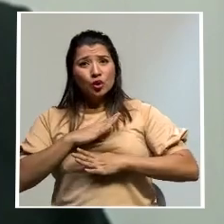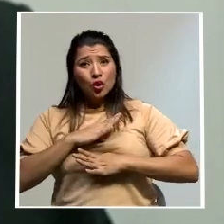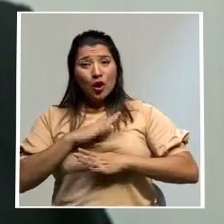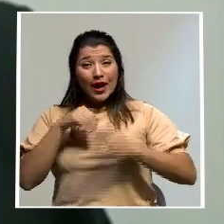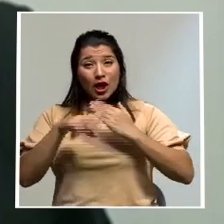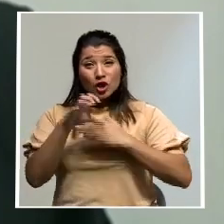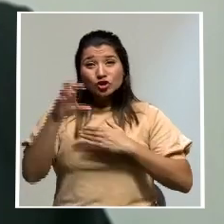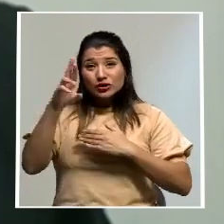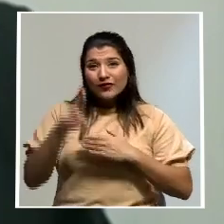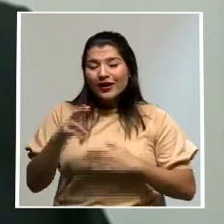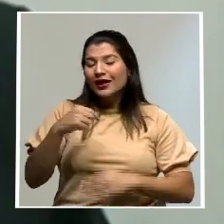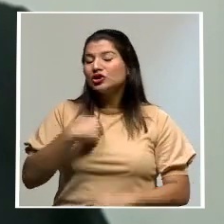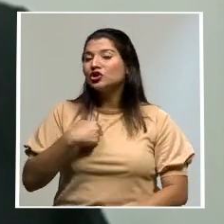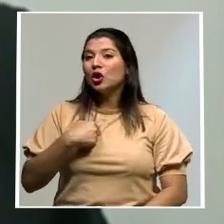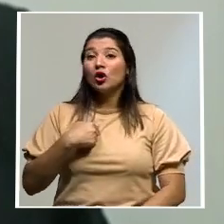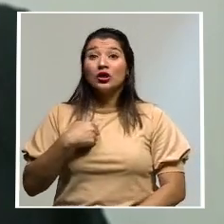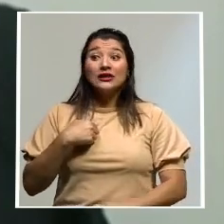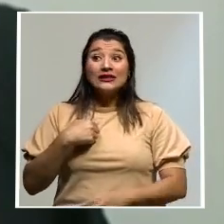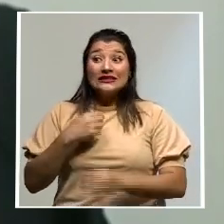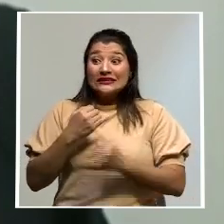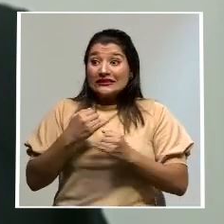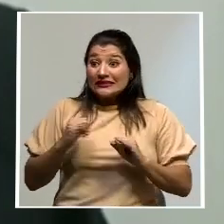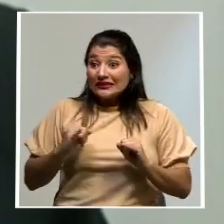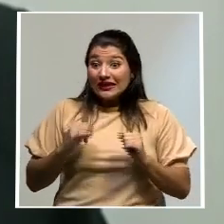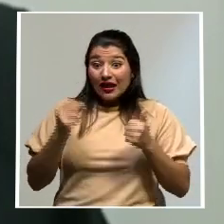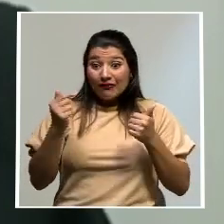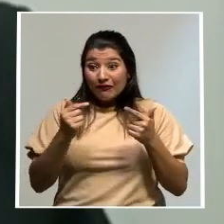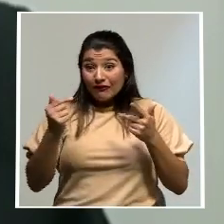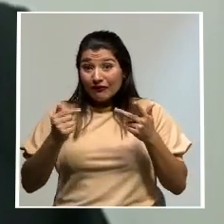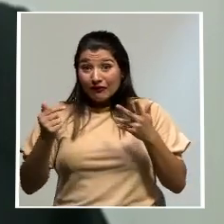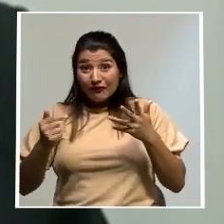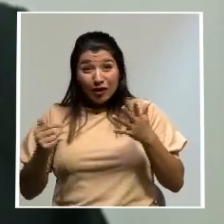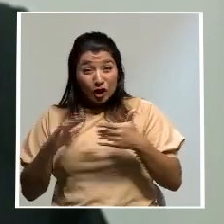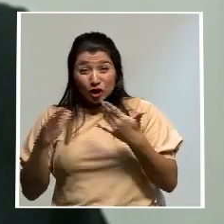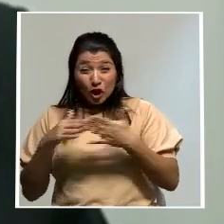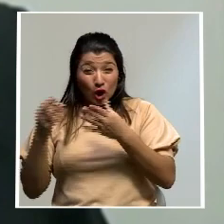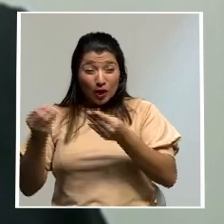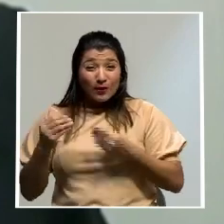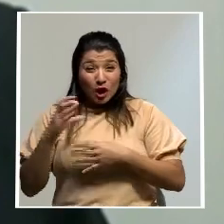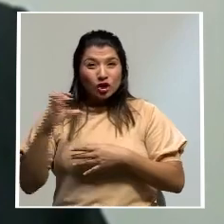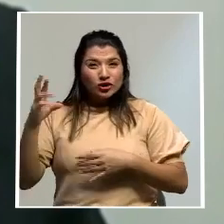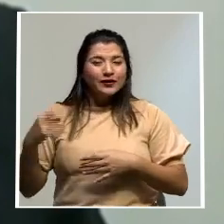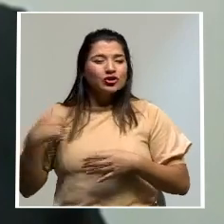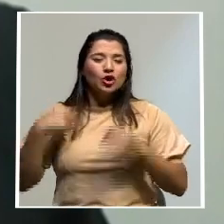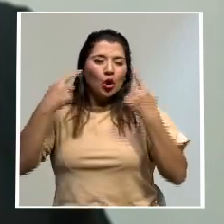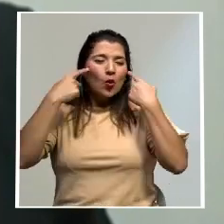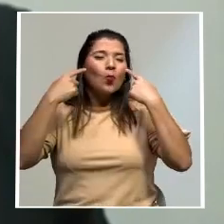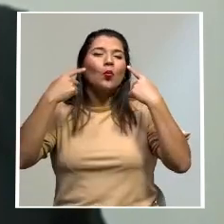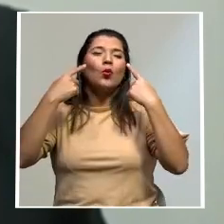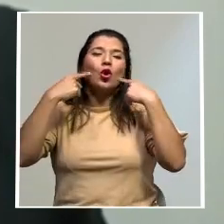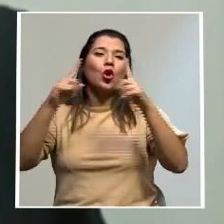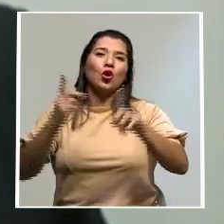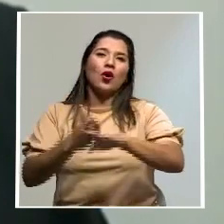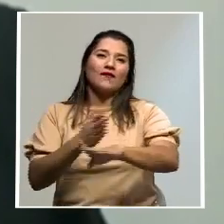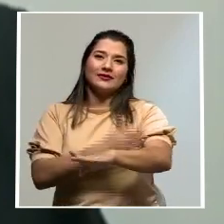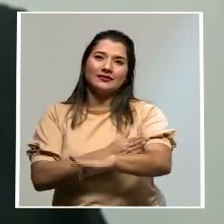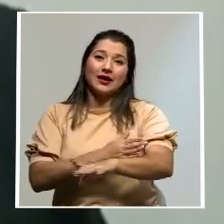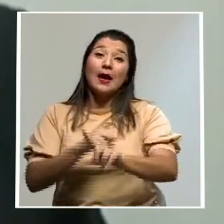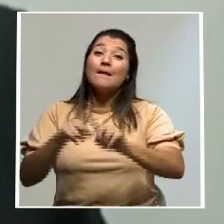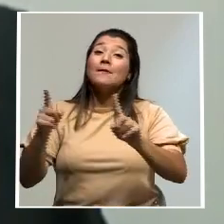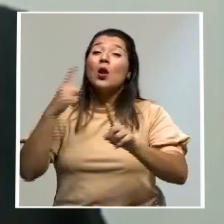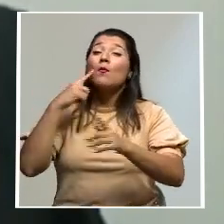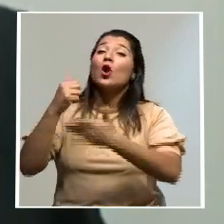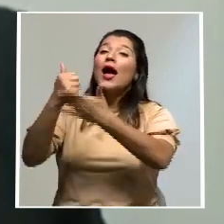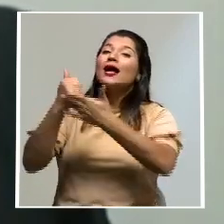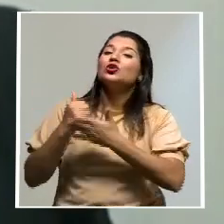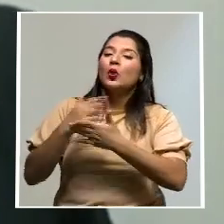podido ascender en sus posiciones sociales, intelectuales y económicas. Y fue gracias a la ayuda de ese Estado que fue